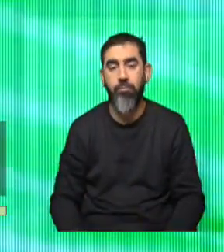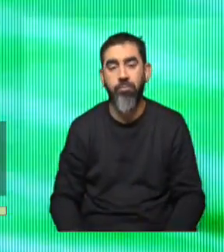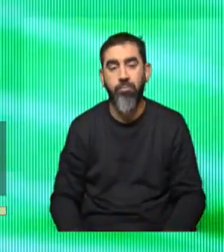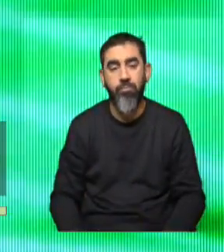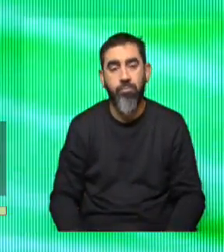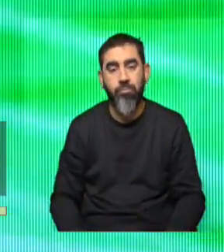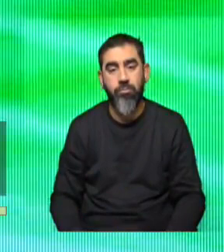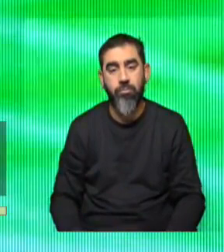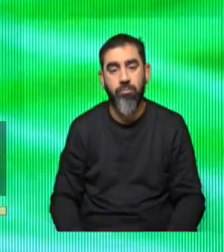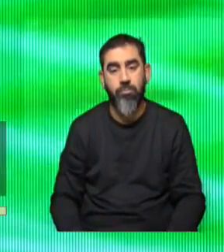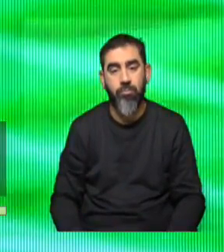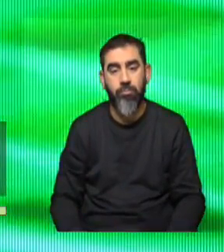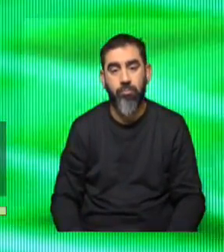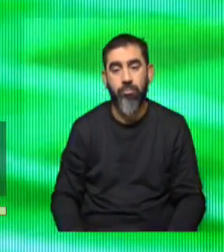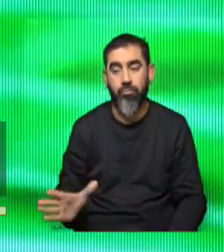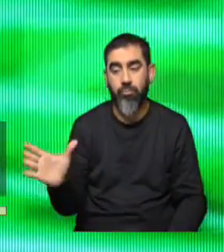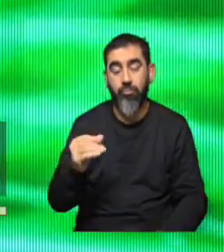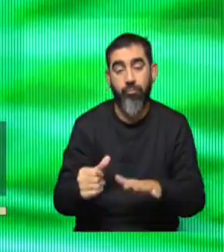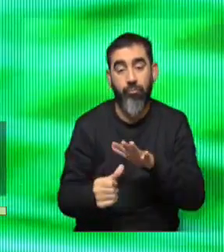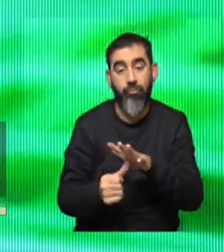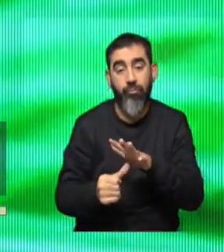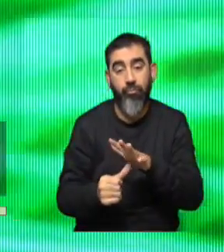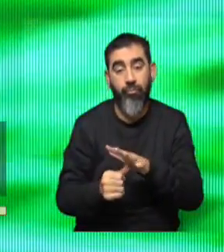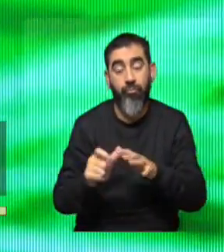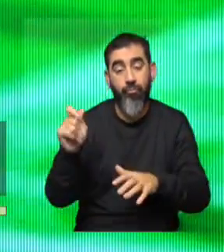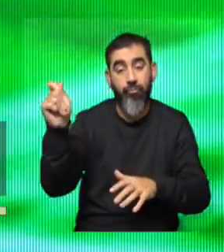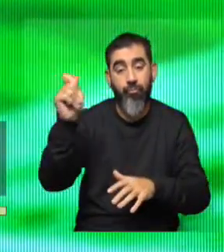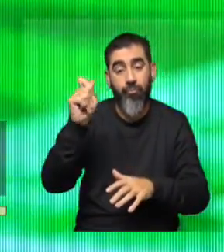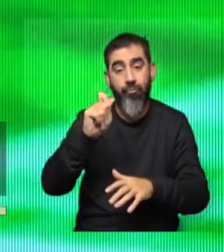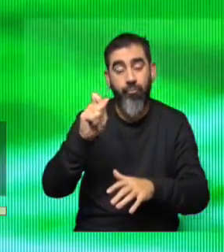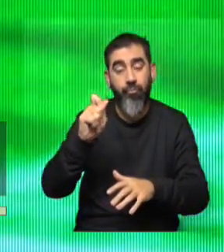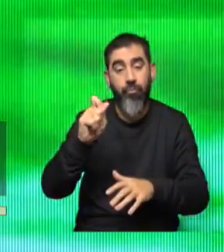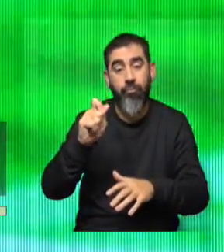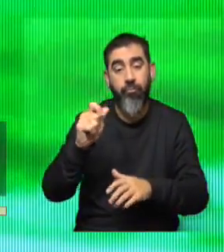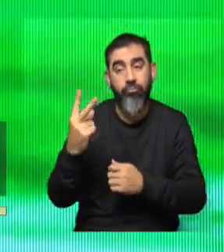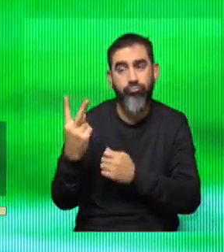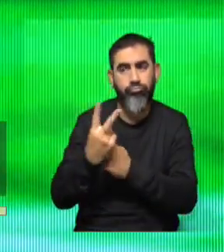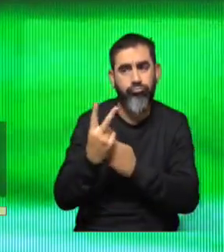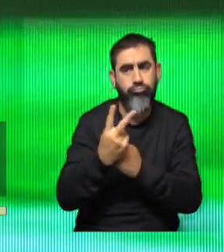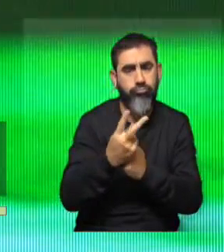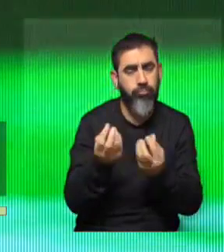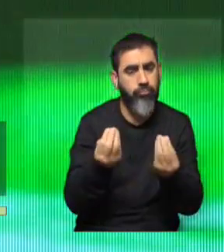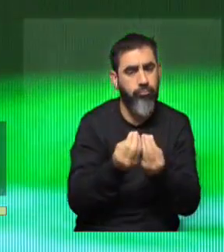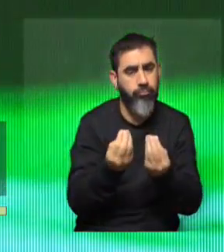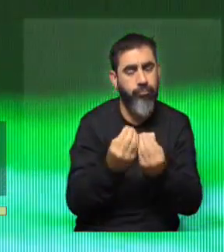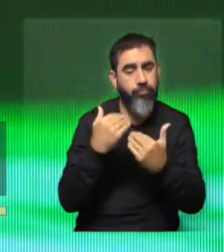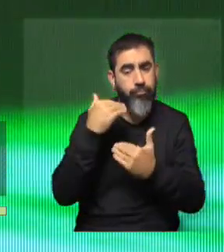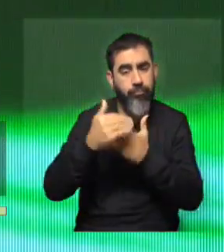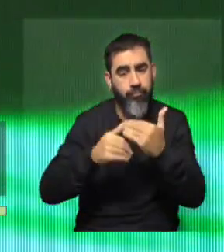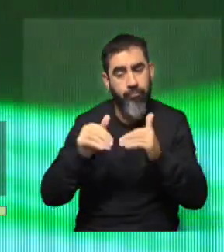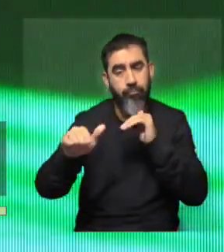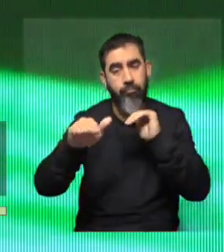estamos sometidos todos los jerarcas en el sector público estamos sometidos a muchos controles a todos los procesos